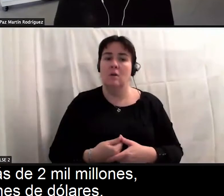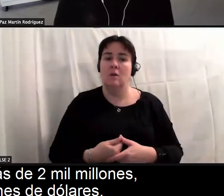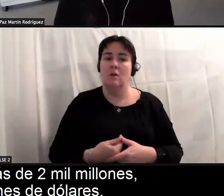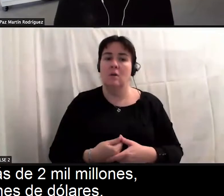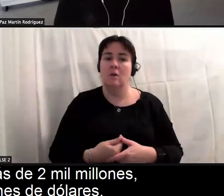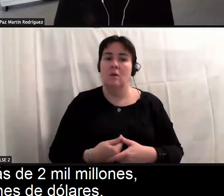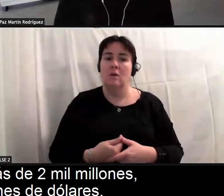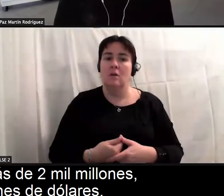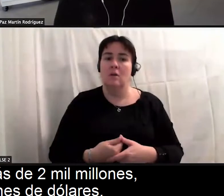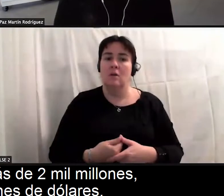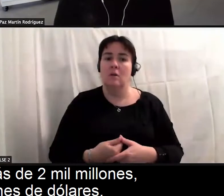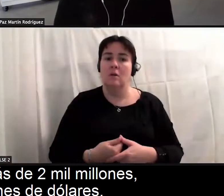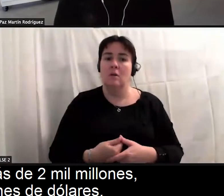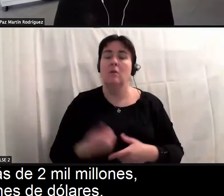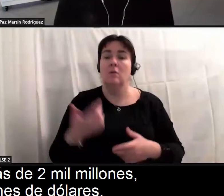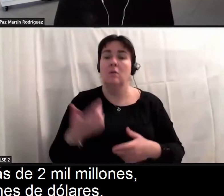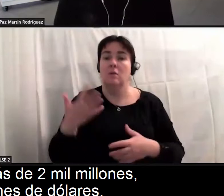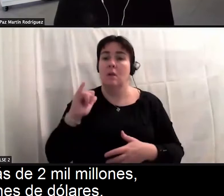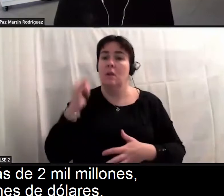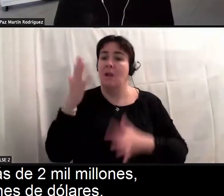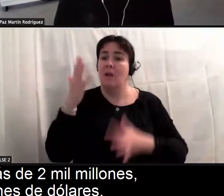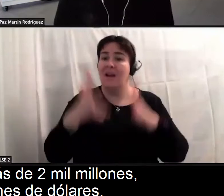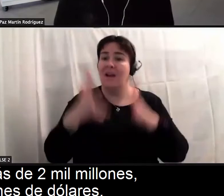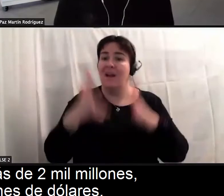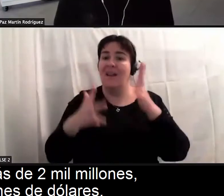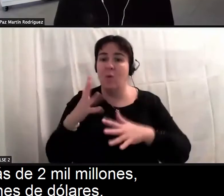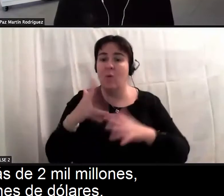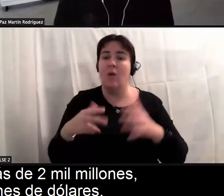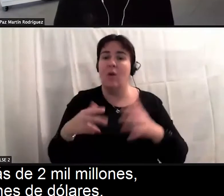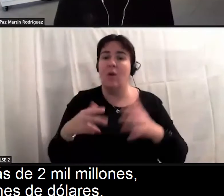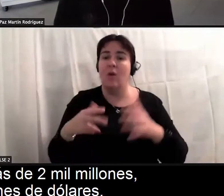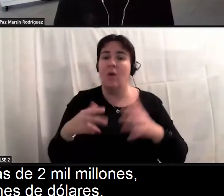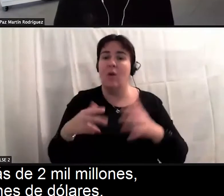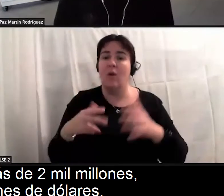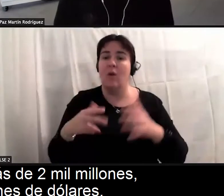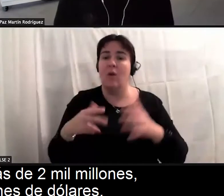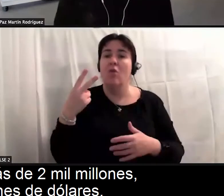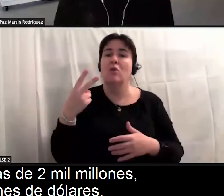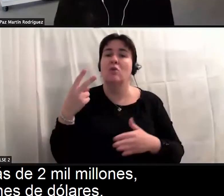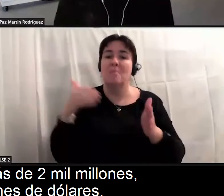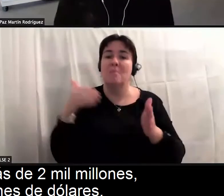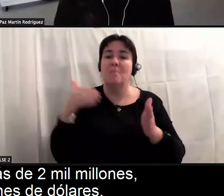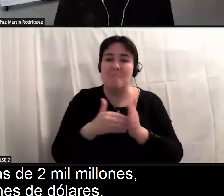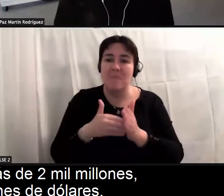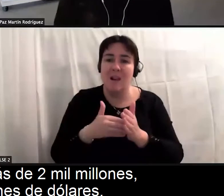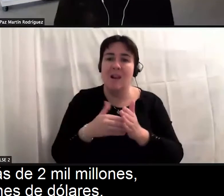2.000 millones, entonces, ¿cómo se dice en español? Trillones de